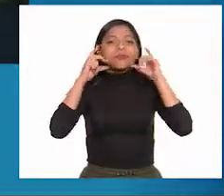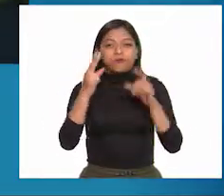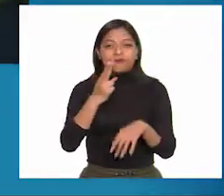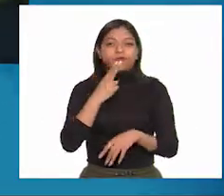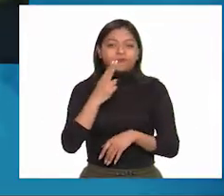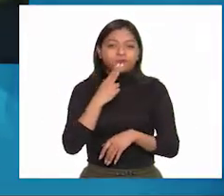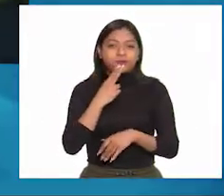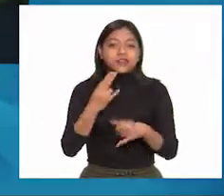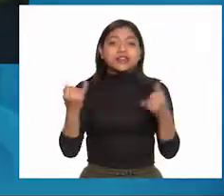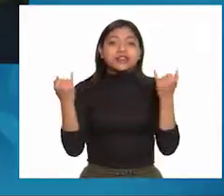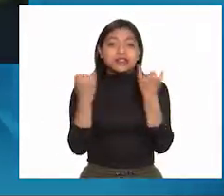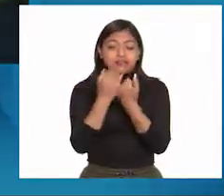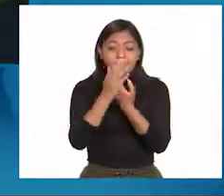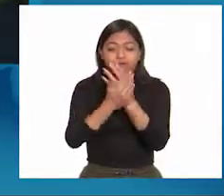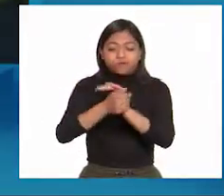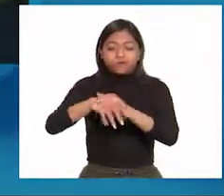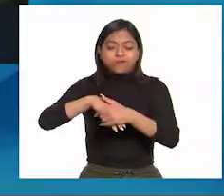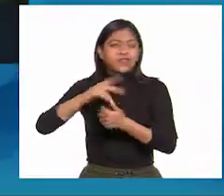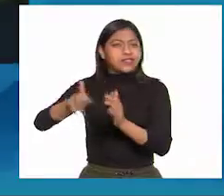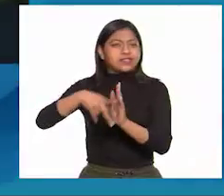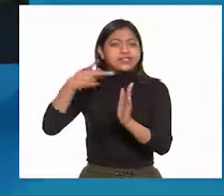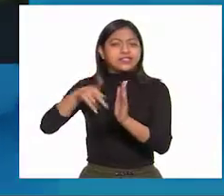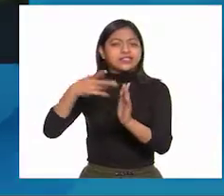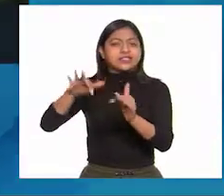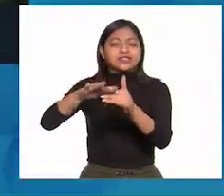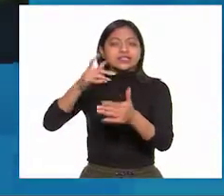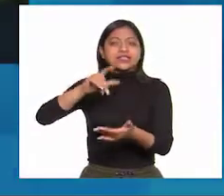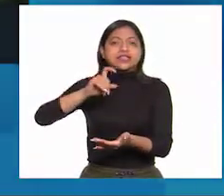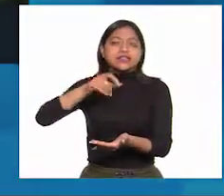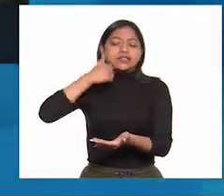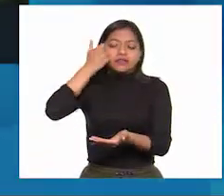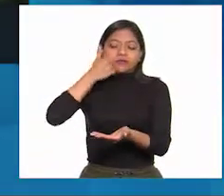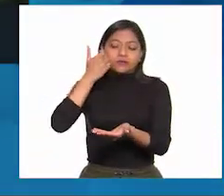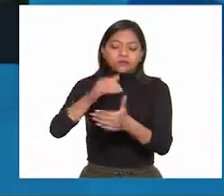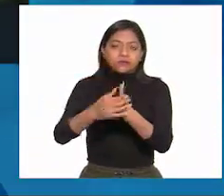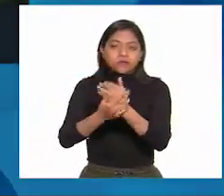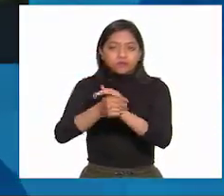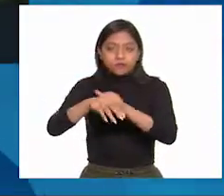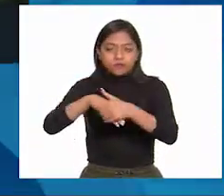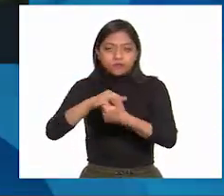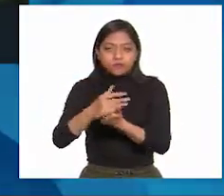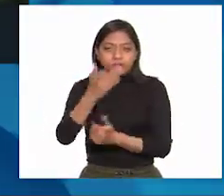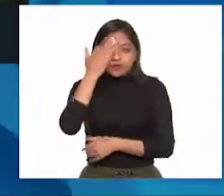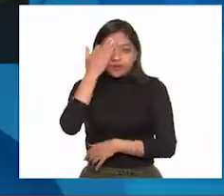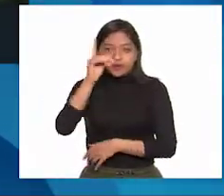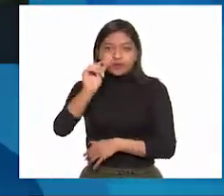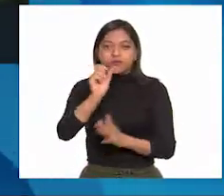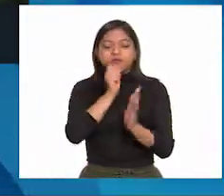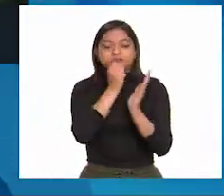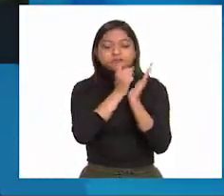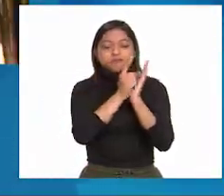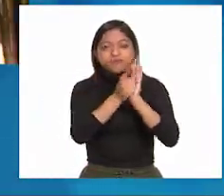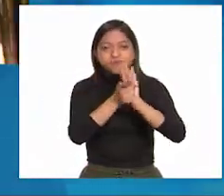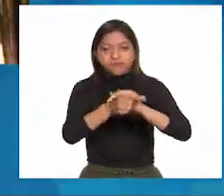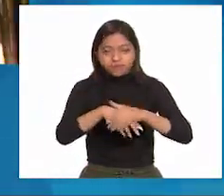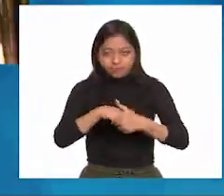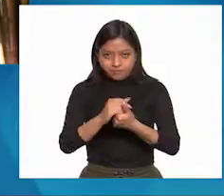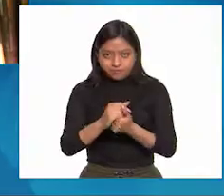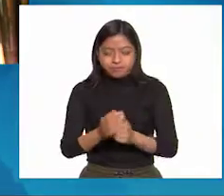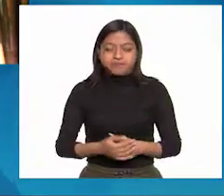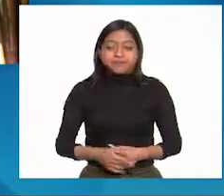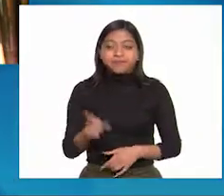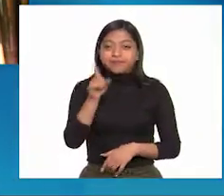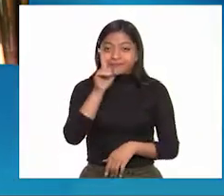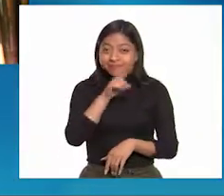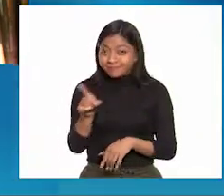cubrebocas. Lava tus manos frecuentemente con agua y con jabón, por lo menos durante 20 segundos. Ahora